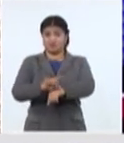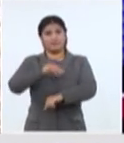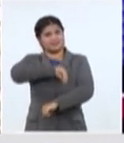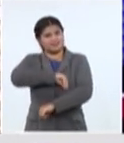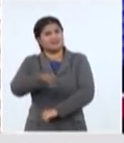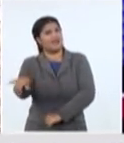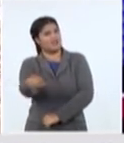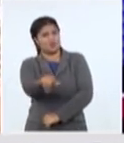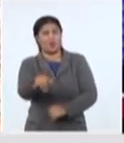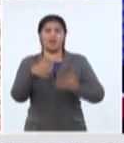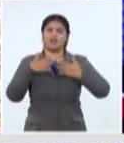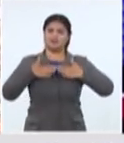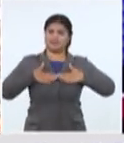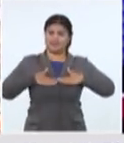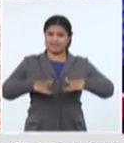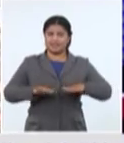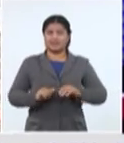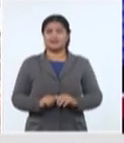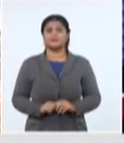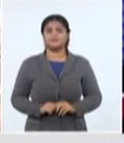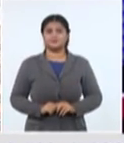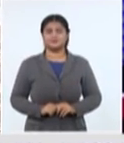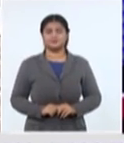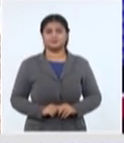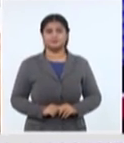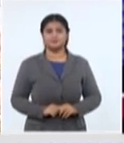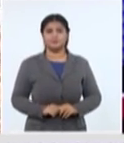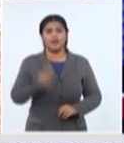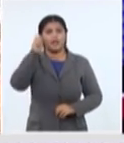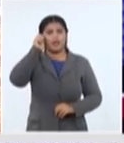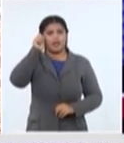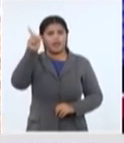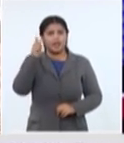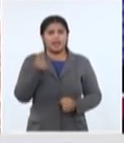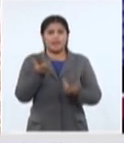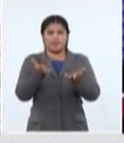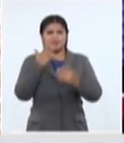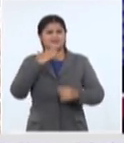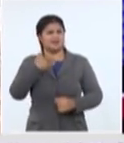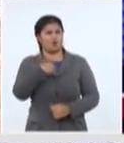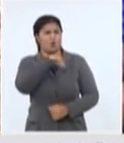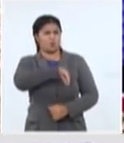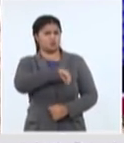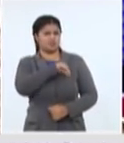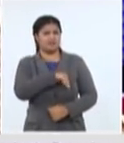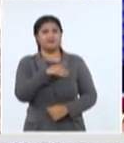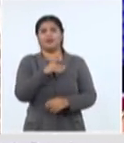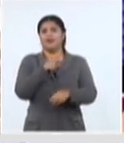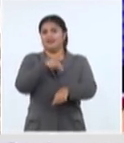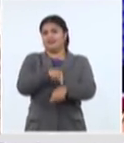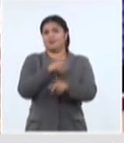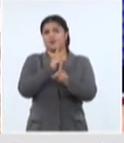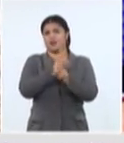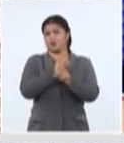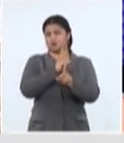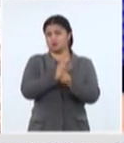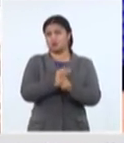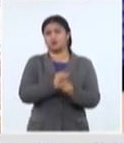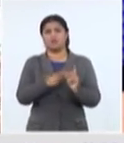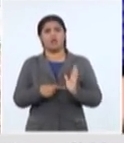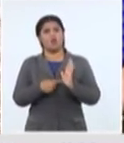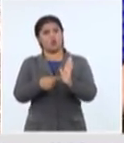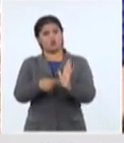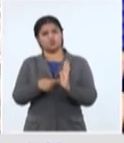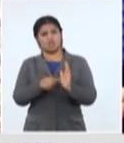Carmen Yantá atendiendo a estos pacientes, también interconsultando continuamente los diferentes procesos que